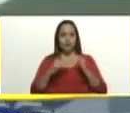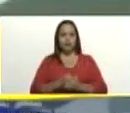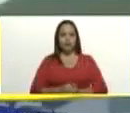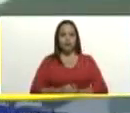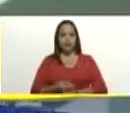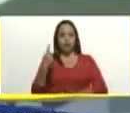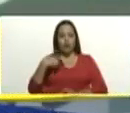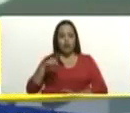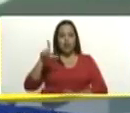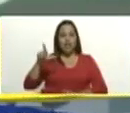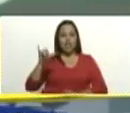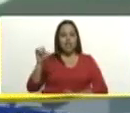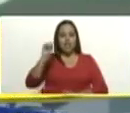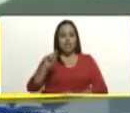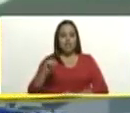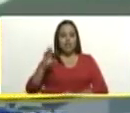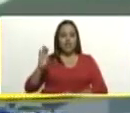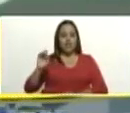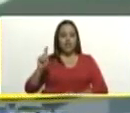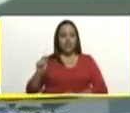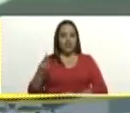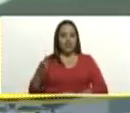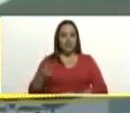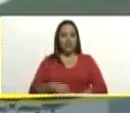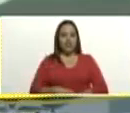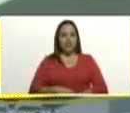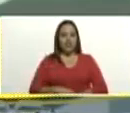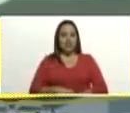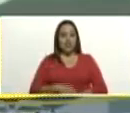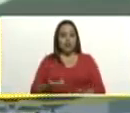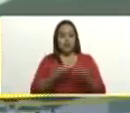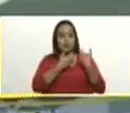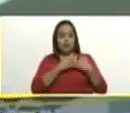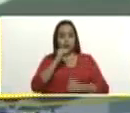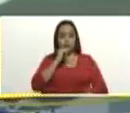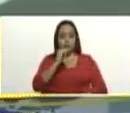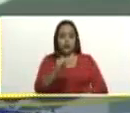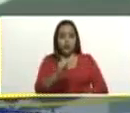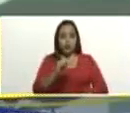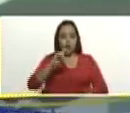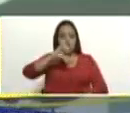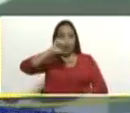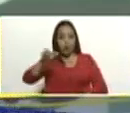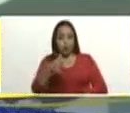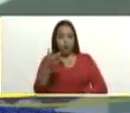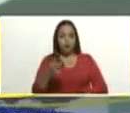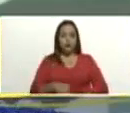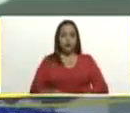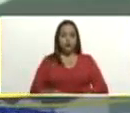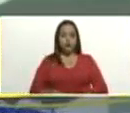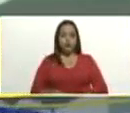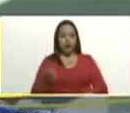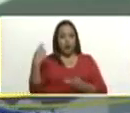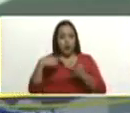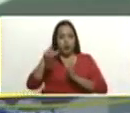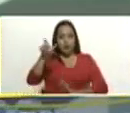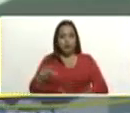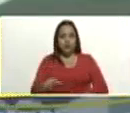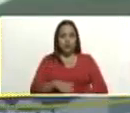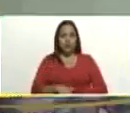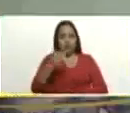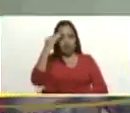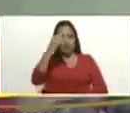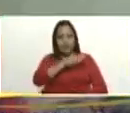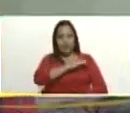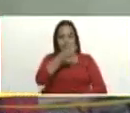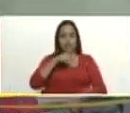Lisbeth Padilla, gerente de información de Globovisión, saludo. Margarita Oropesa, Margarita, mi saludo, directora